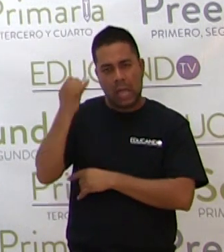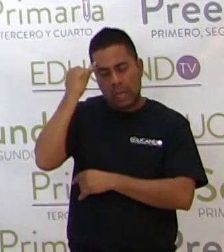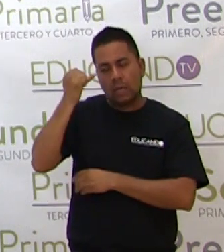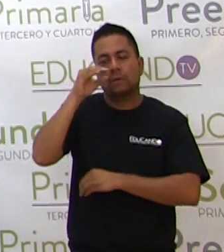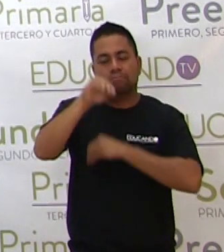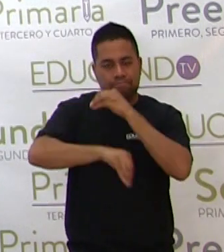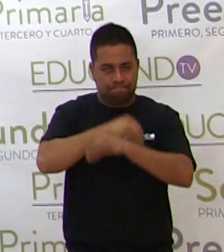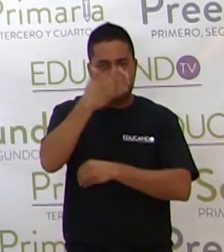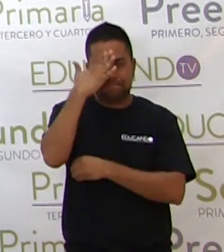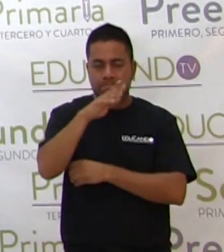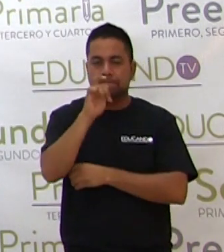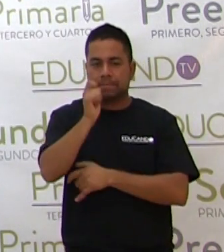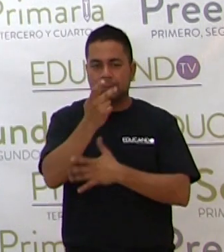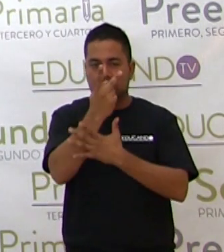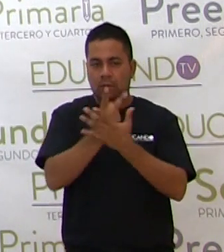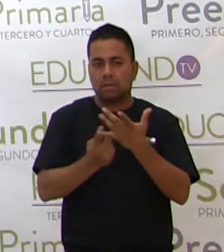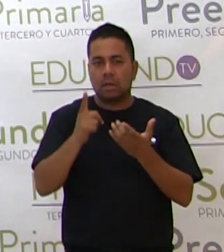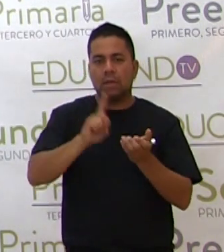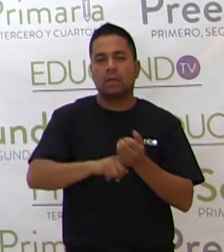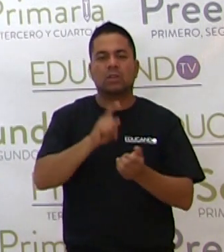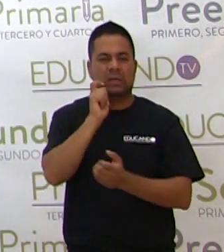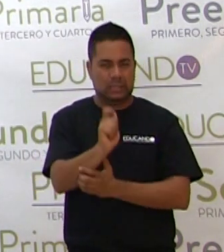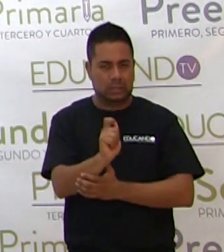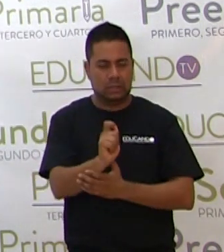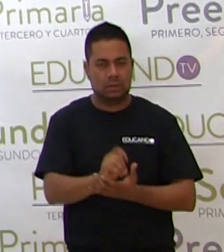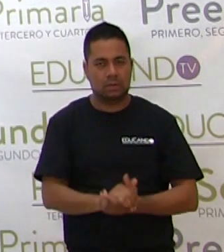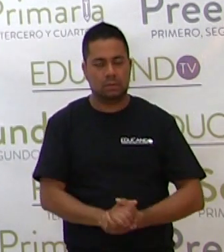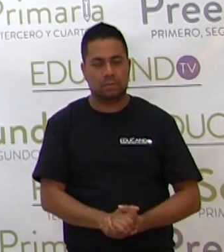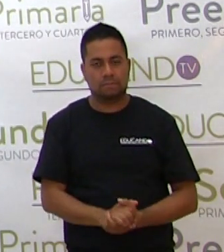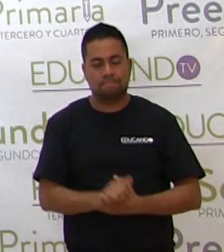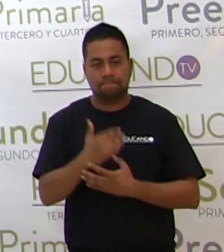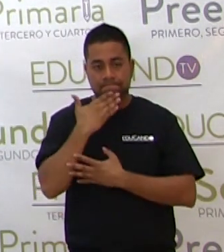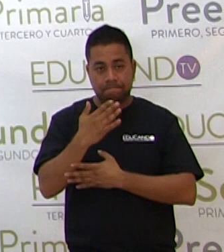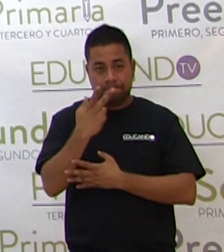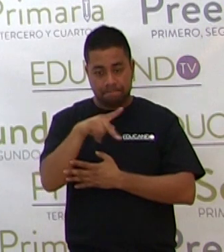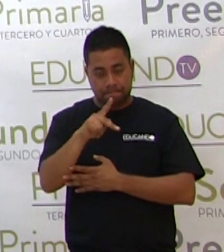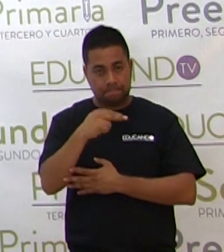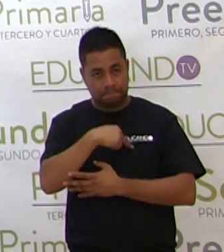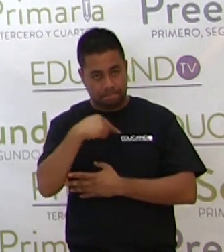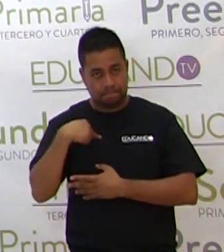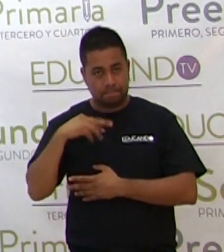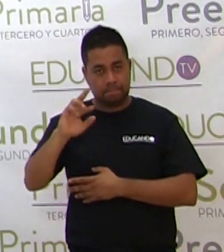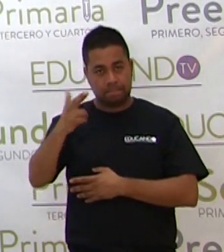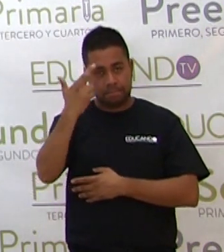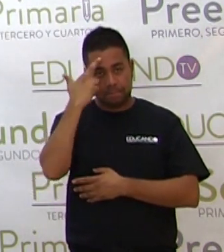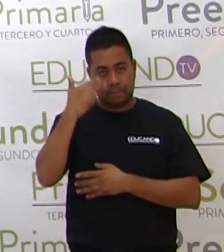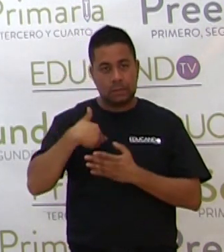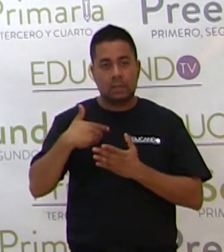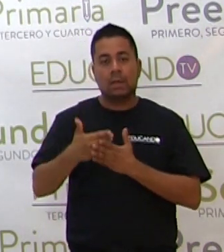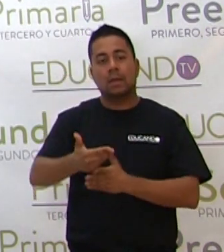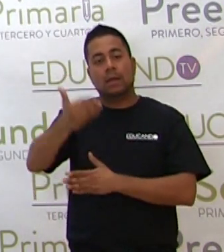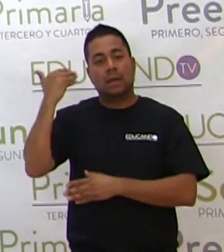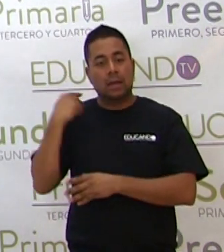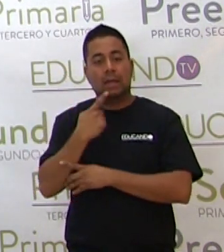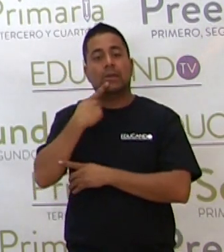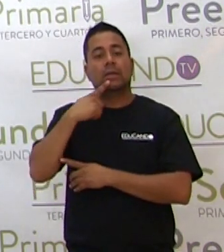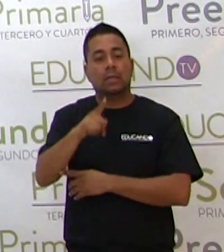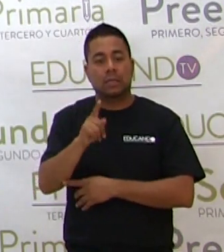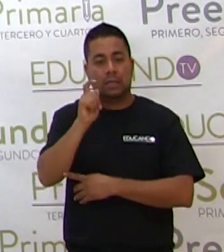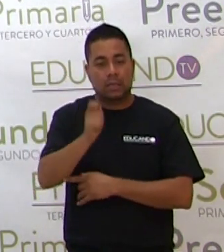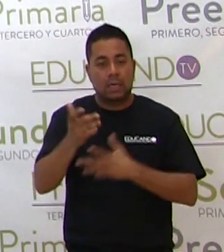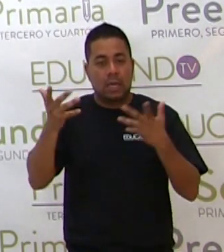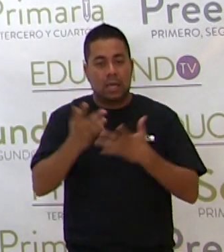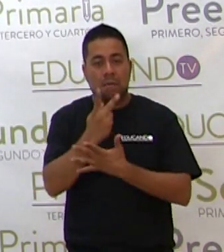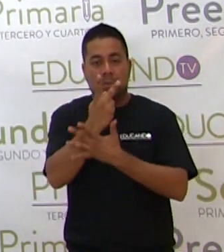noción acerca de un programa de radio bien pero nosotros acuérdense les dije desde el principio que íbamos a hacer un